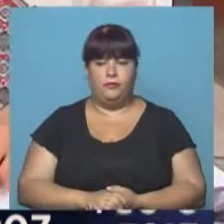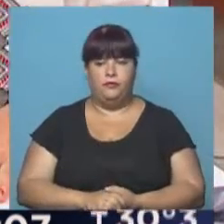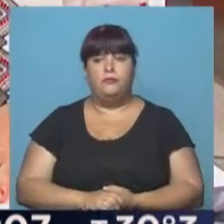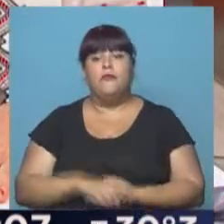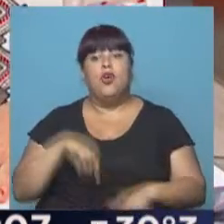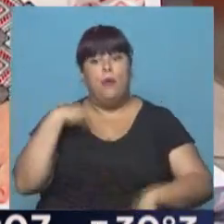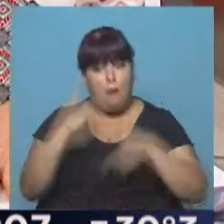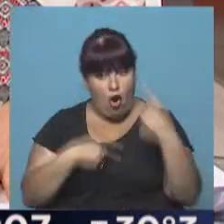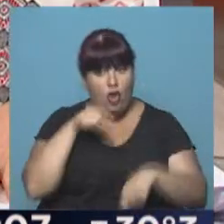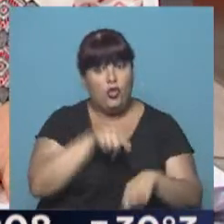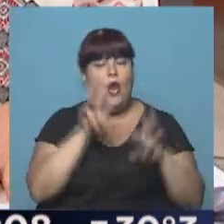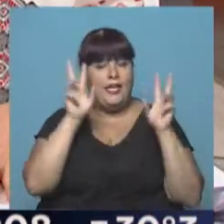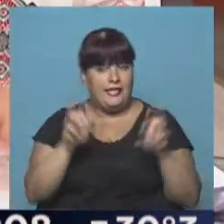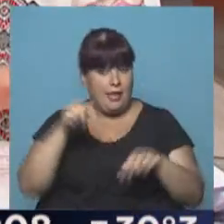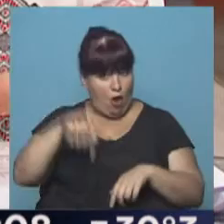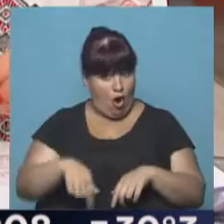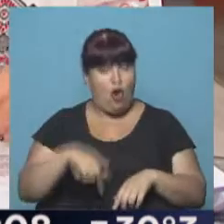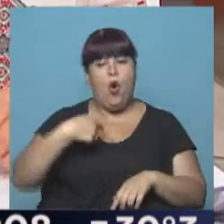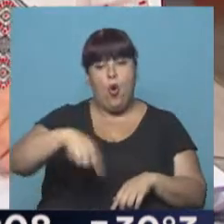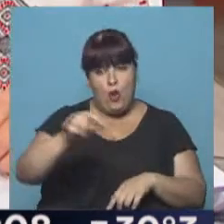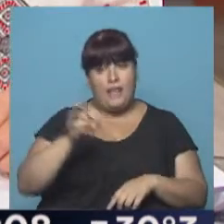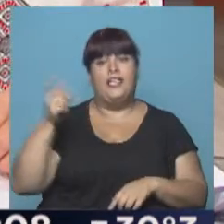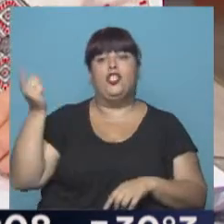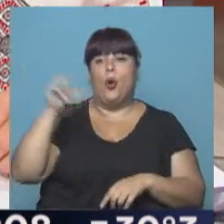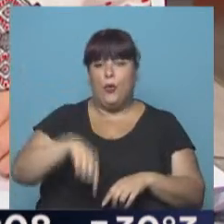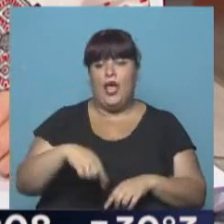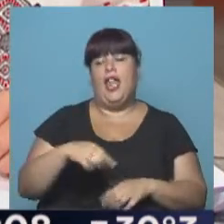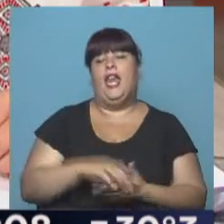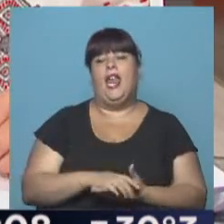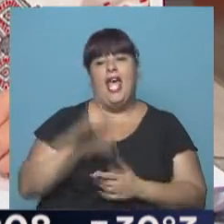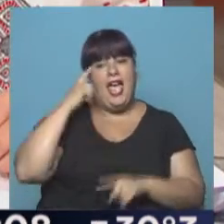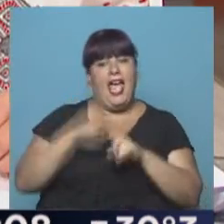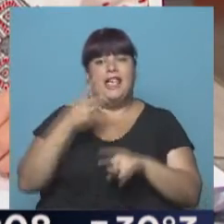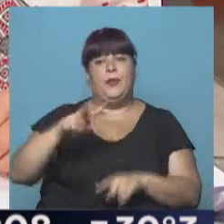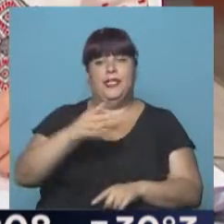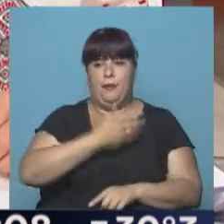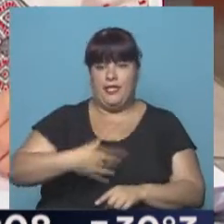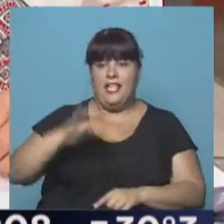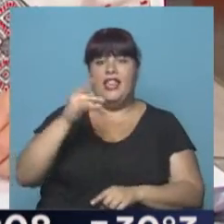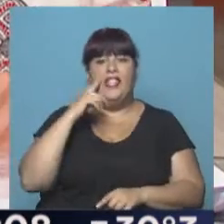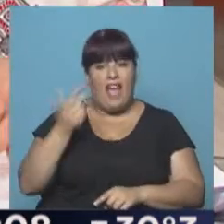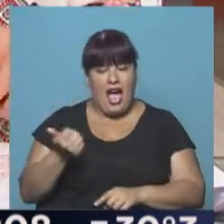Vamos a seguir con este tema en esta edición. En un ratito va a estar en nuestros estudios el ex vicepresidente